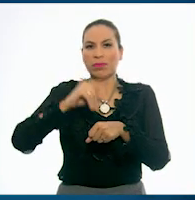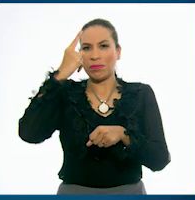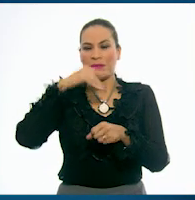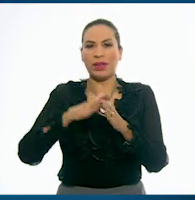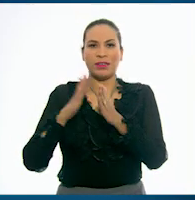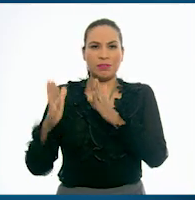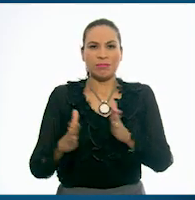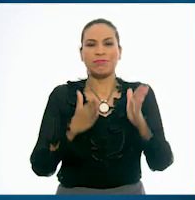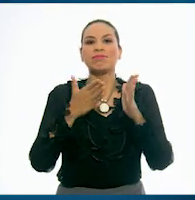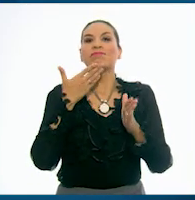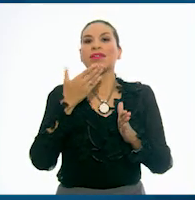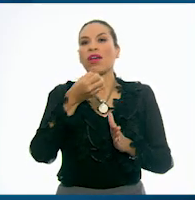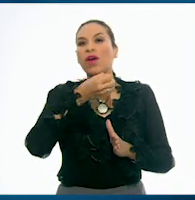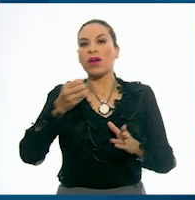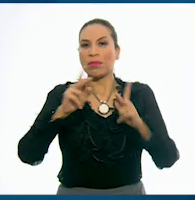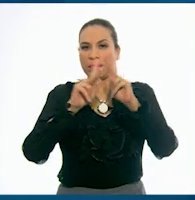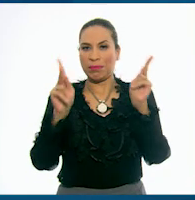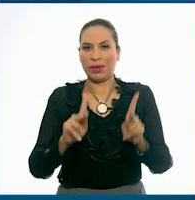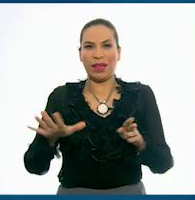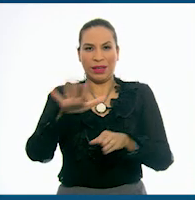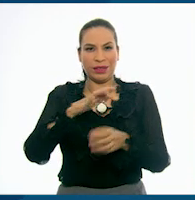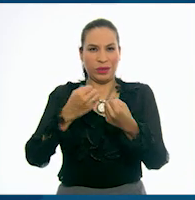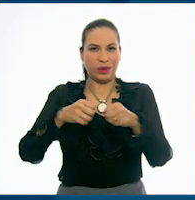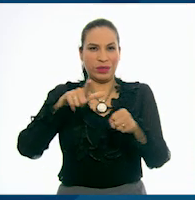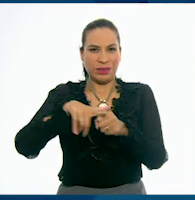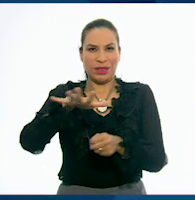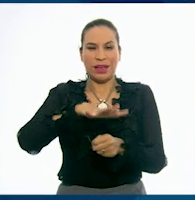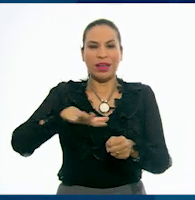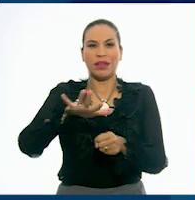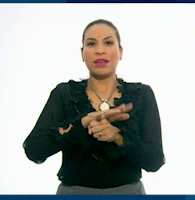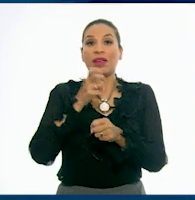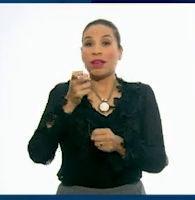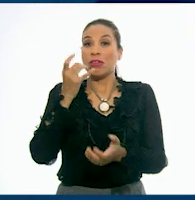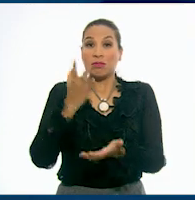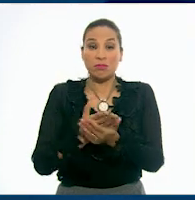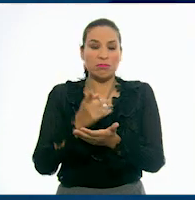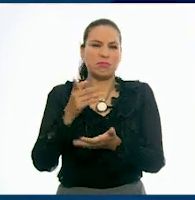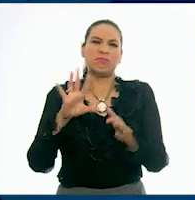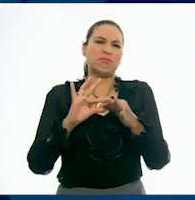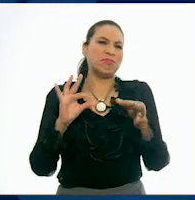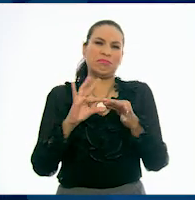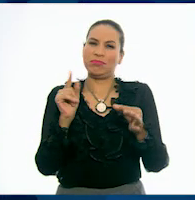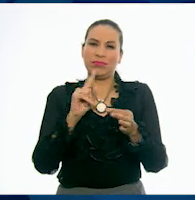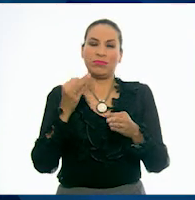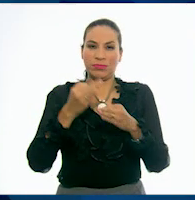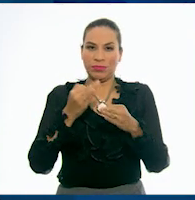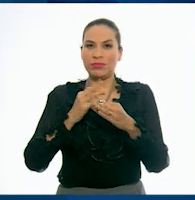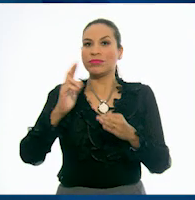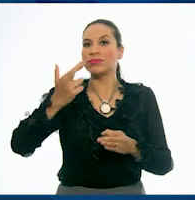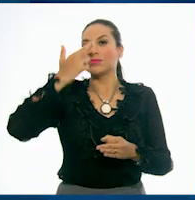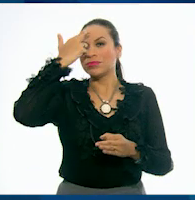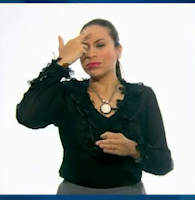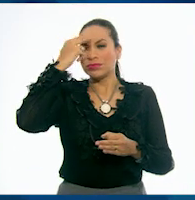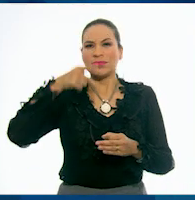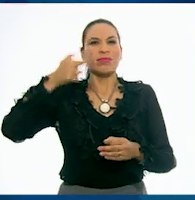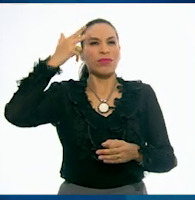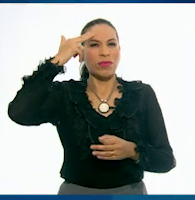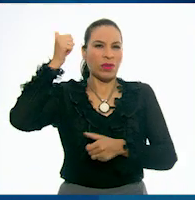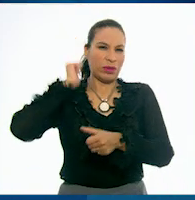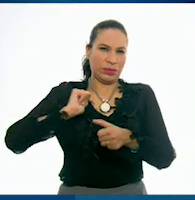una fase de orden y paz social. Esto no es ningún cuento, estamos recordando el